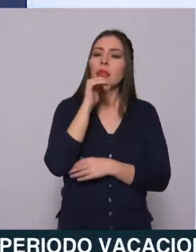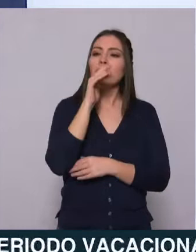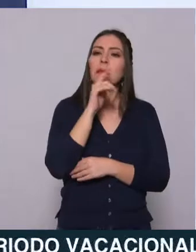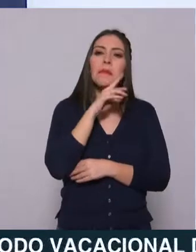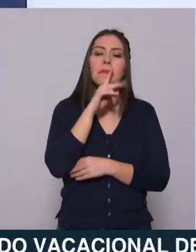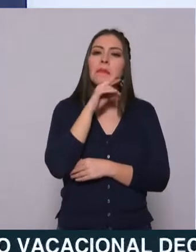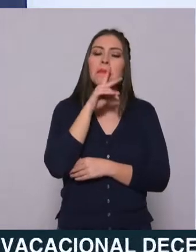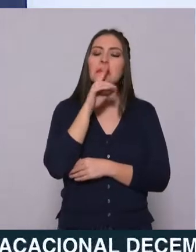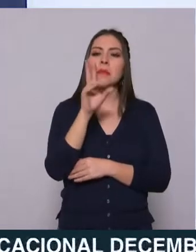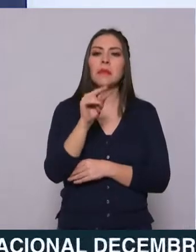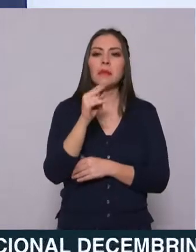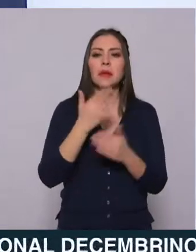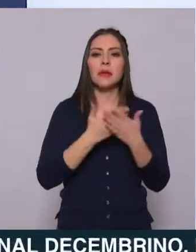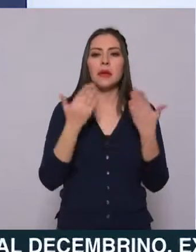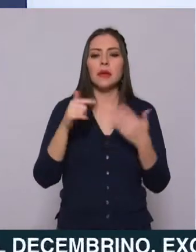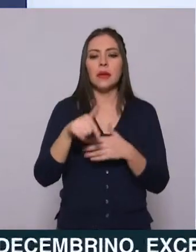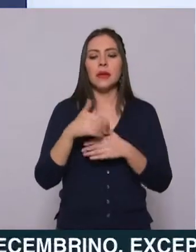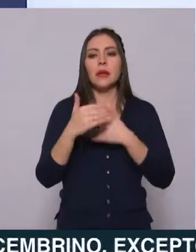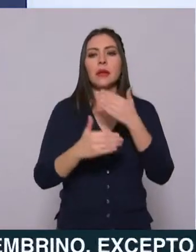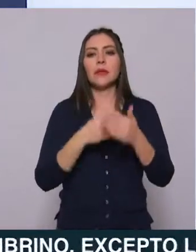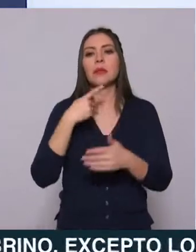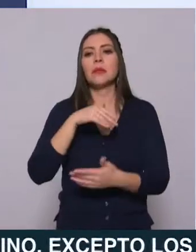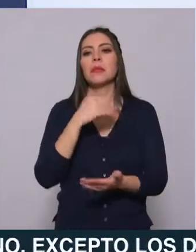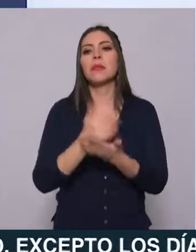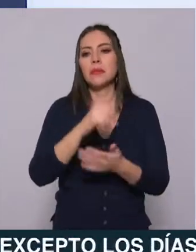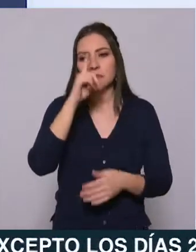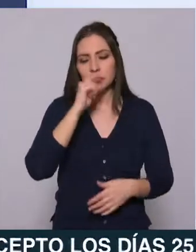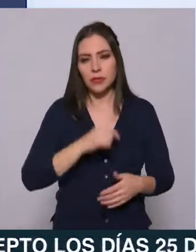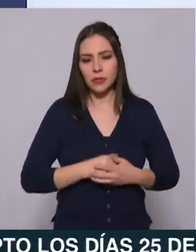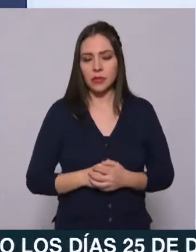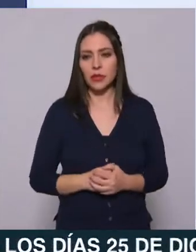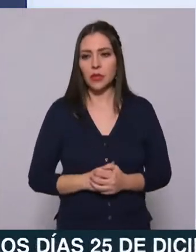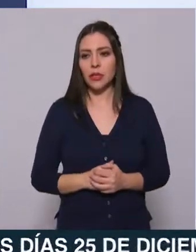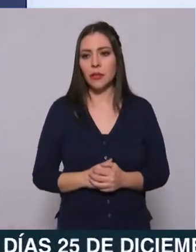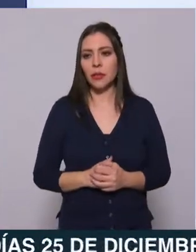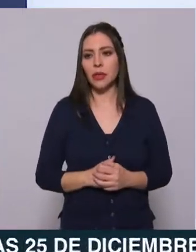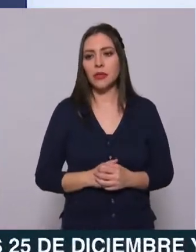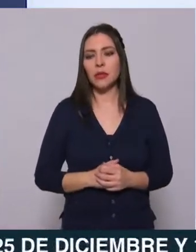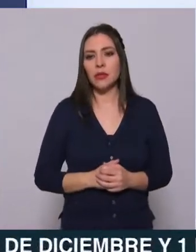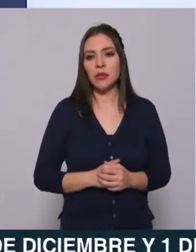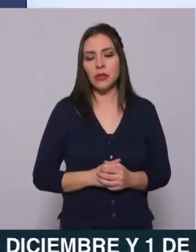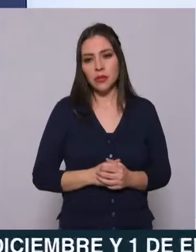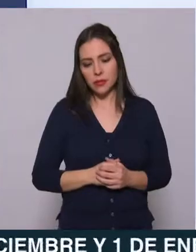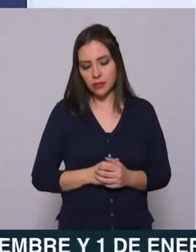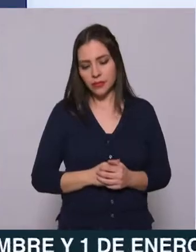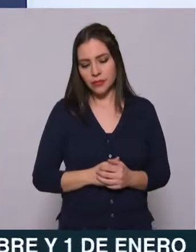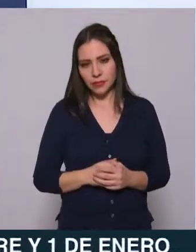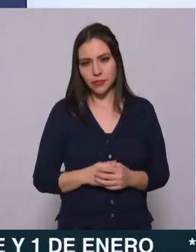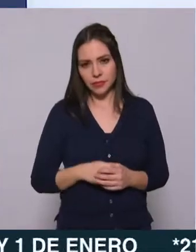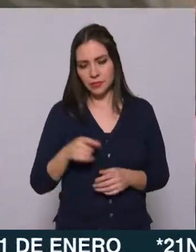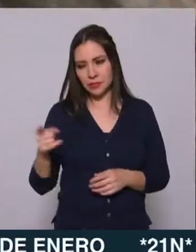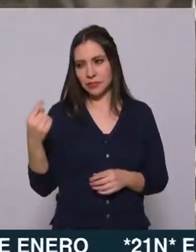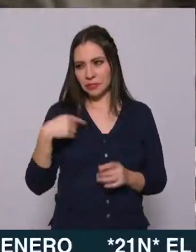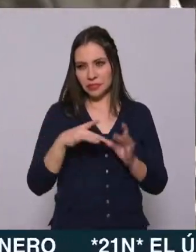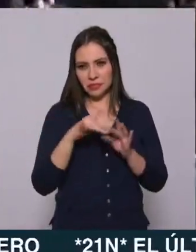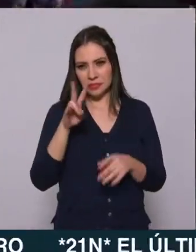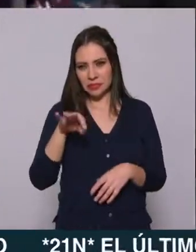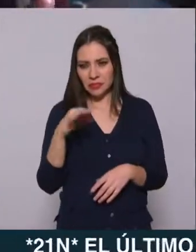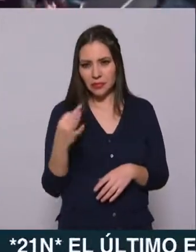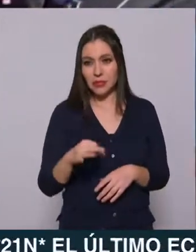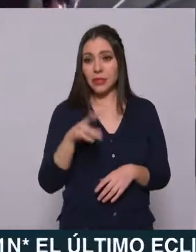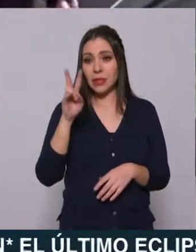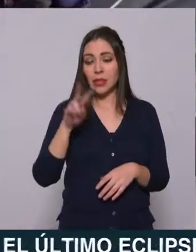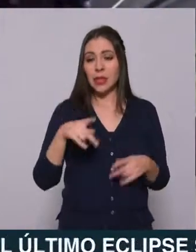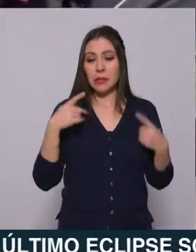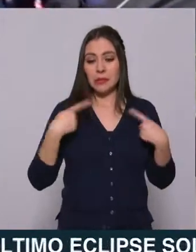ellos lamentablemente se quedan en el camino. Pues mira, creo que es muy importante lo que destacas. Al final, la migración es